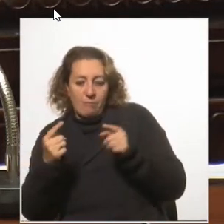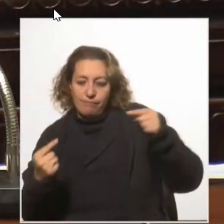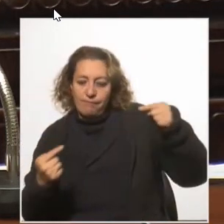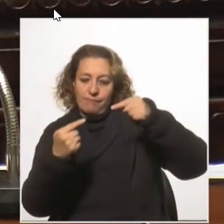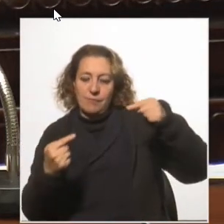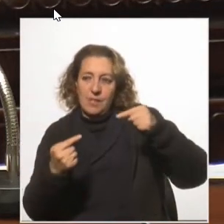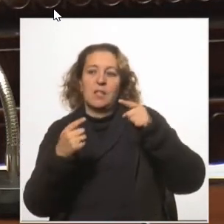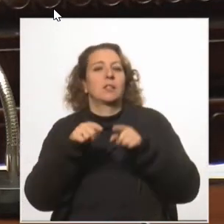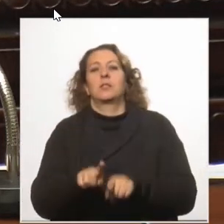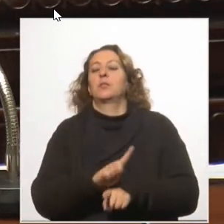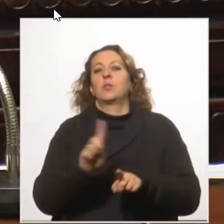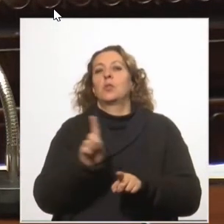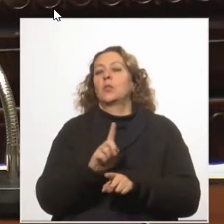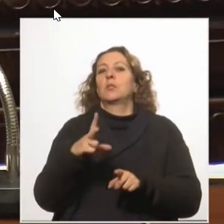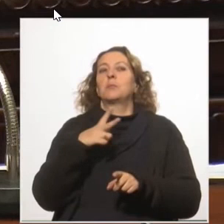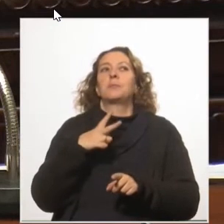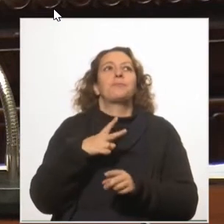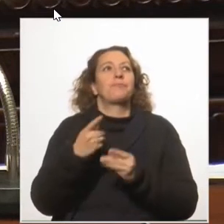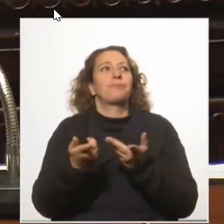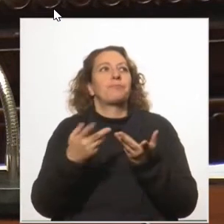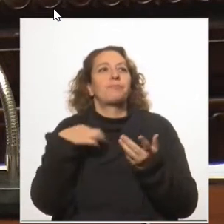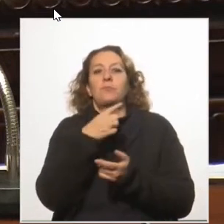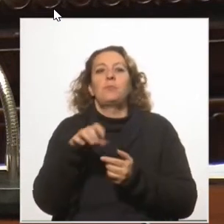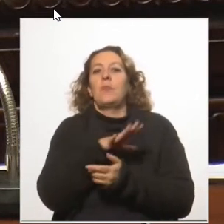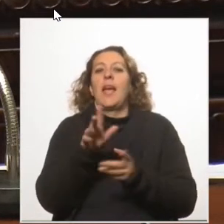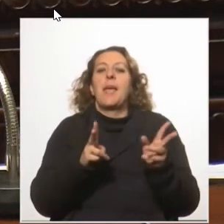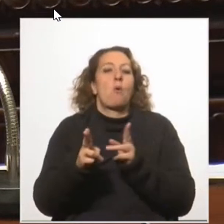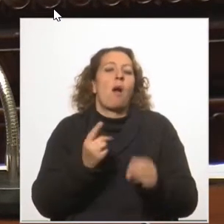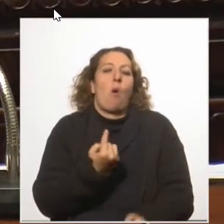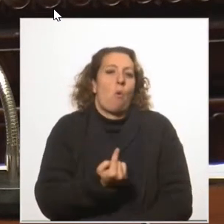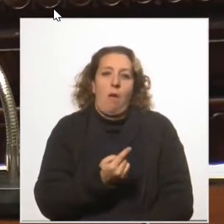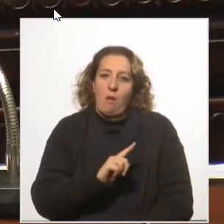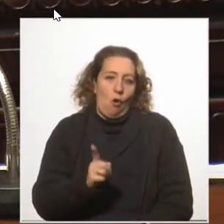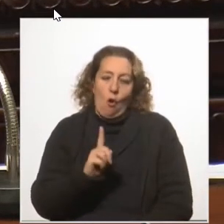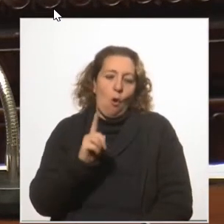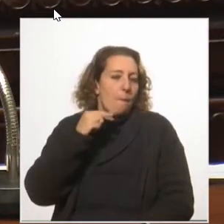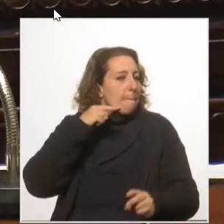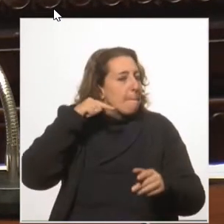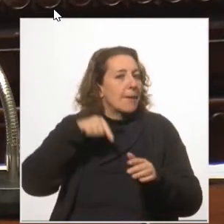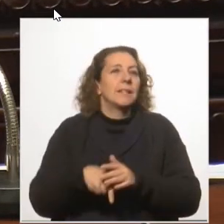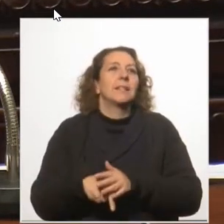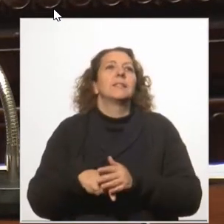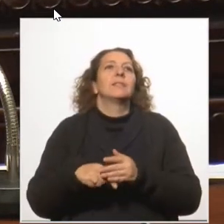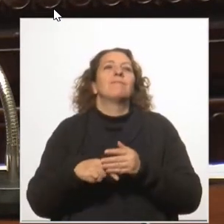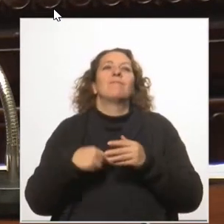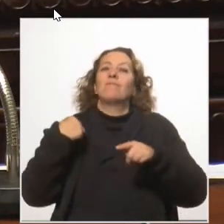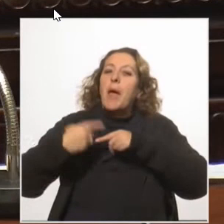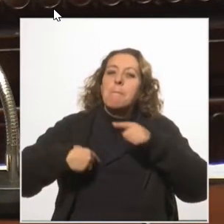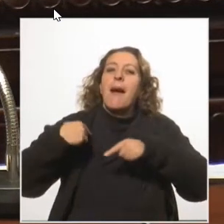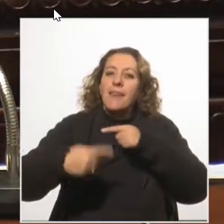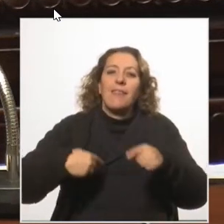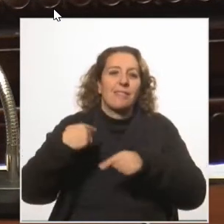el rasgo privativo de una sociedad o de una época. Pertenecen al fondo permanente y sin